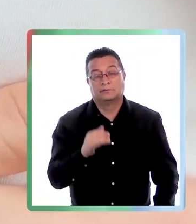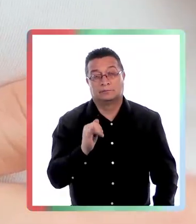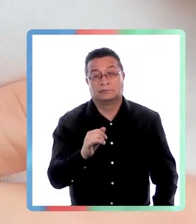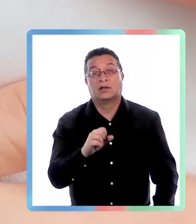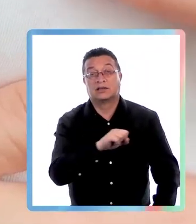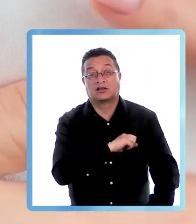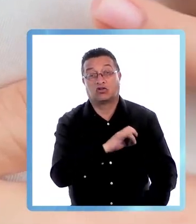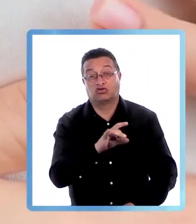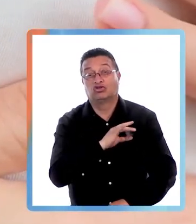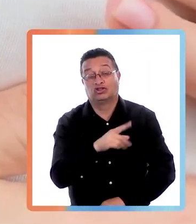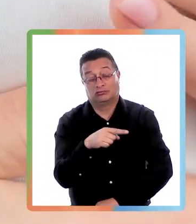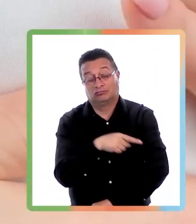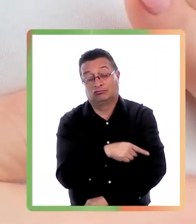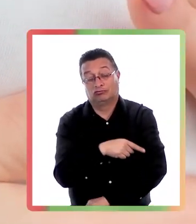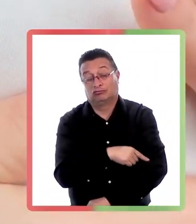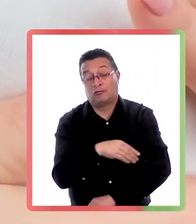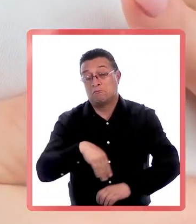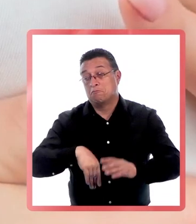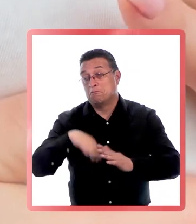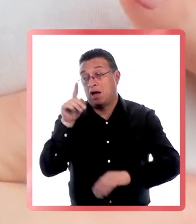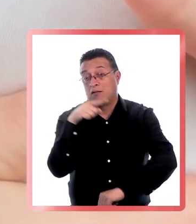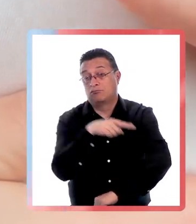Sí, Santiago es Chile.